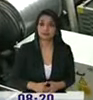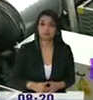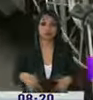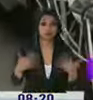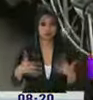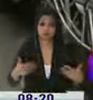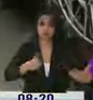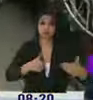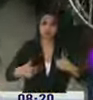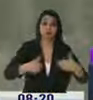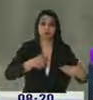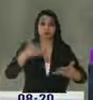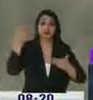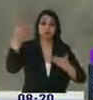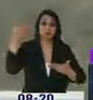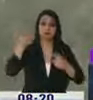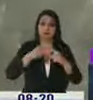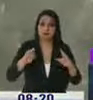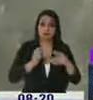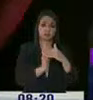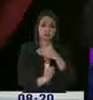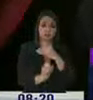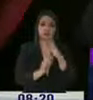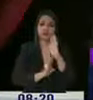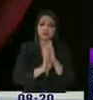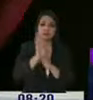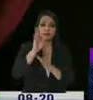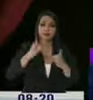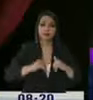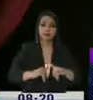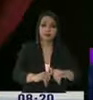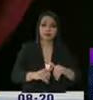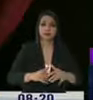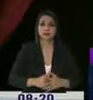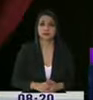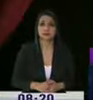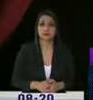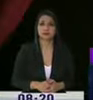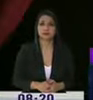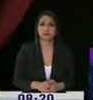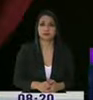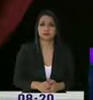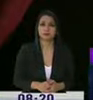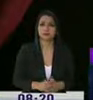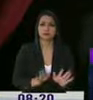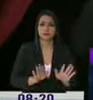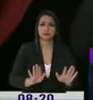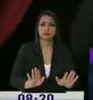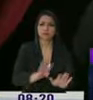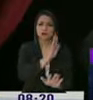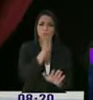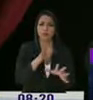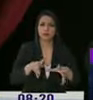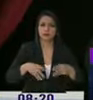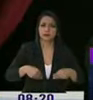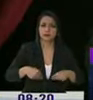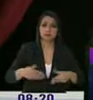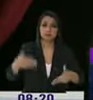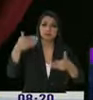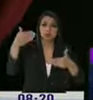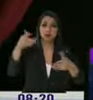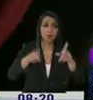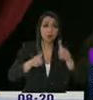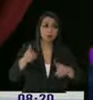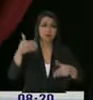políticos, la obra sigue avanzando. Jamás vamos a permitir que intereses políticos o de